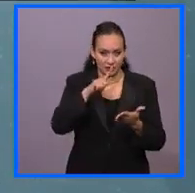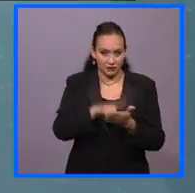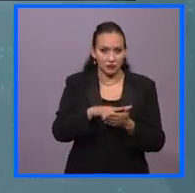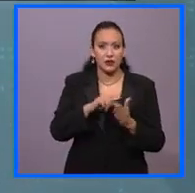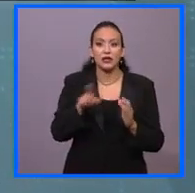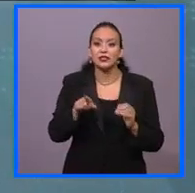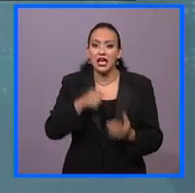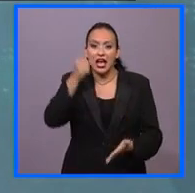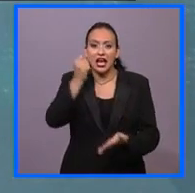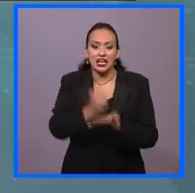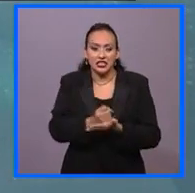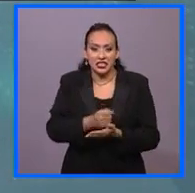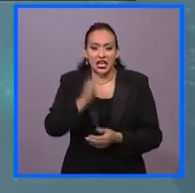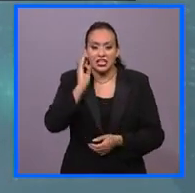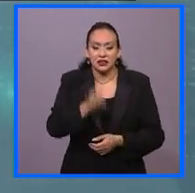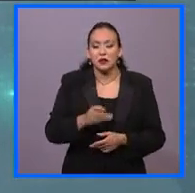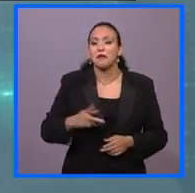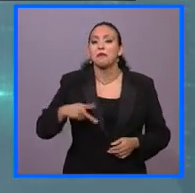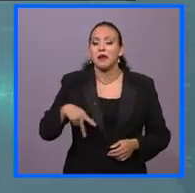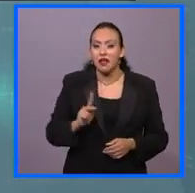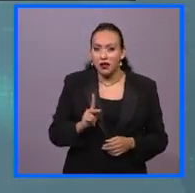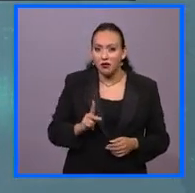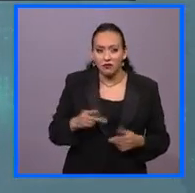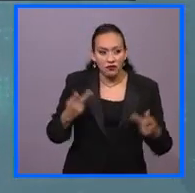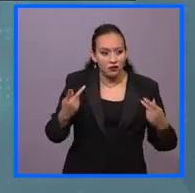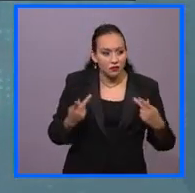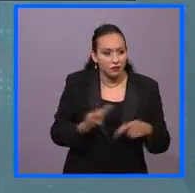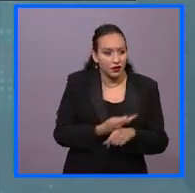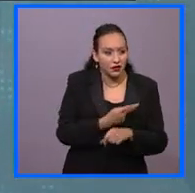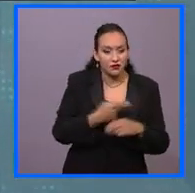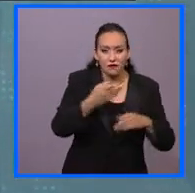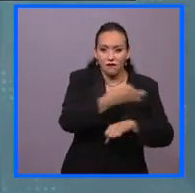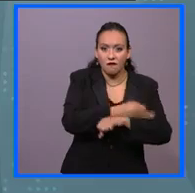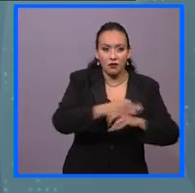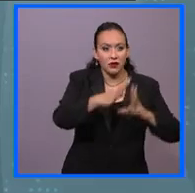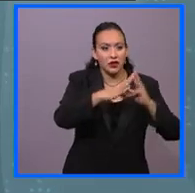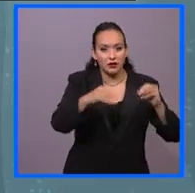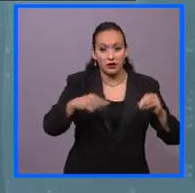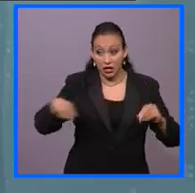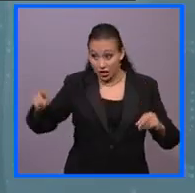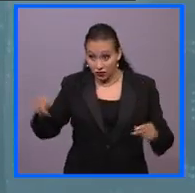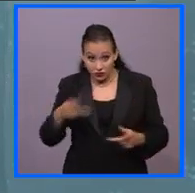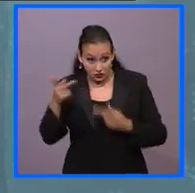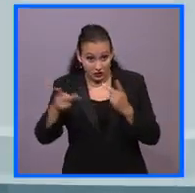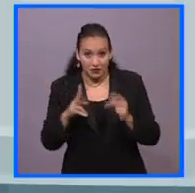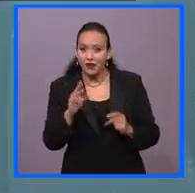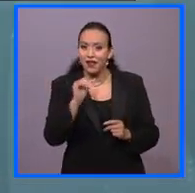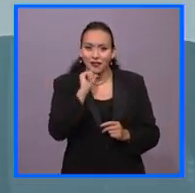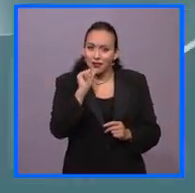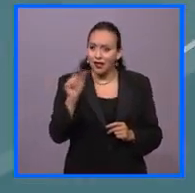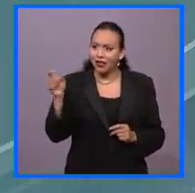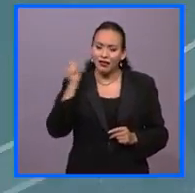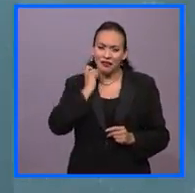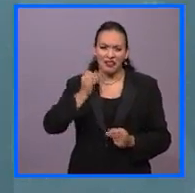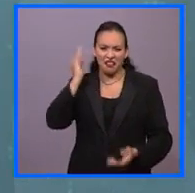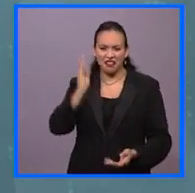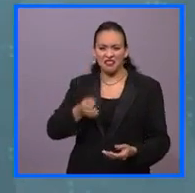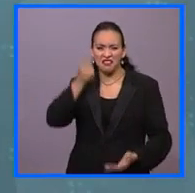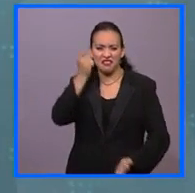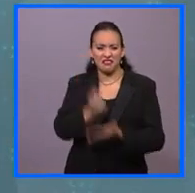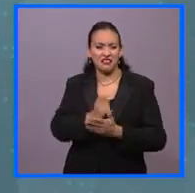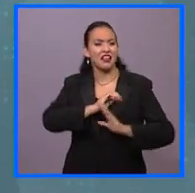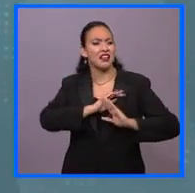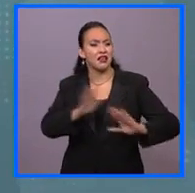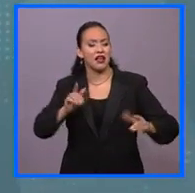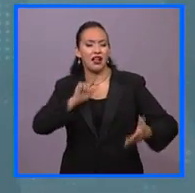sin parlamento abierto, dejando fuera a las familias de personas desaparecidas. Esta omisión debilita su legitimidad e ignora